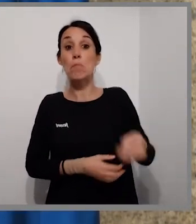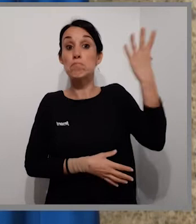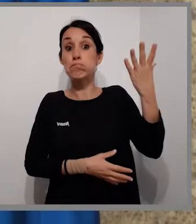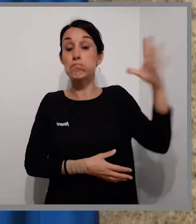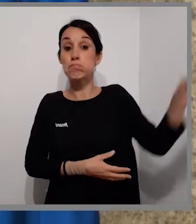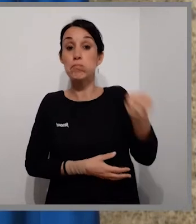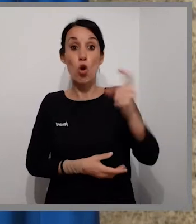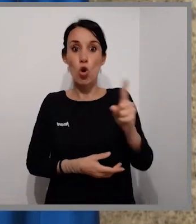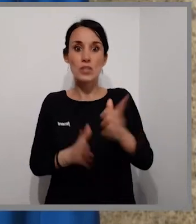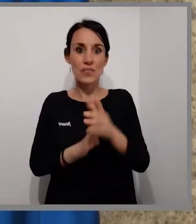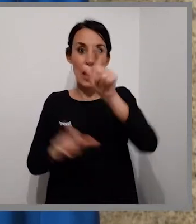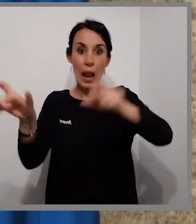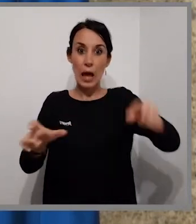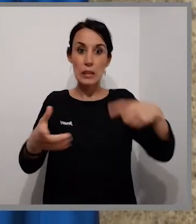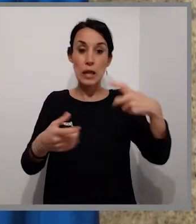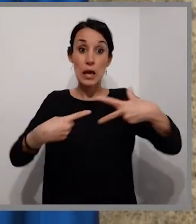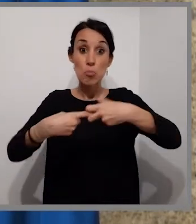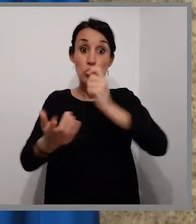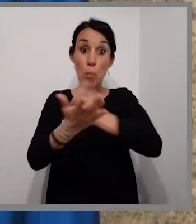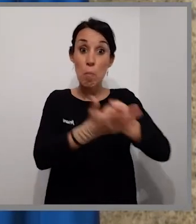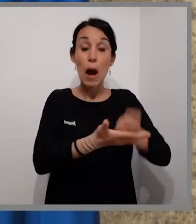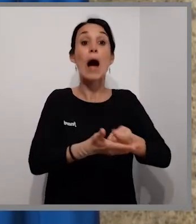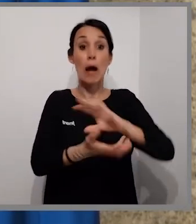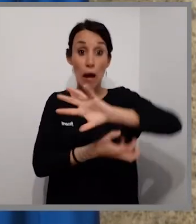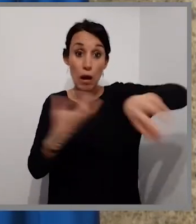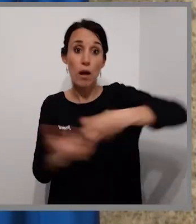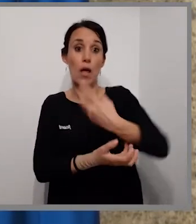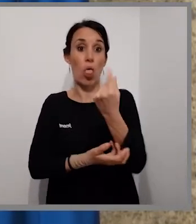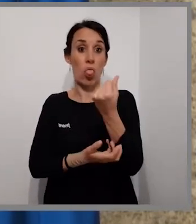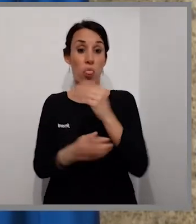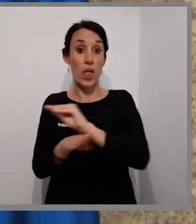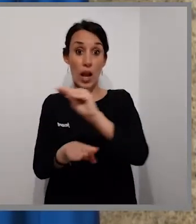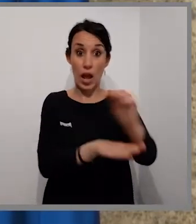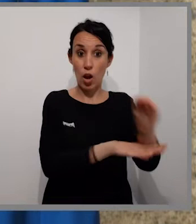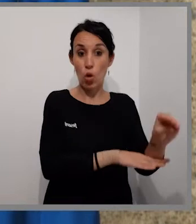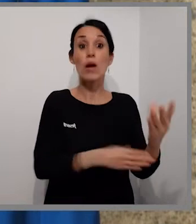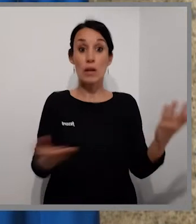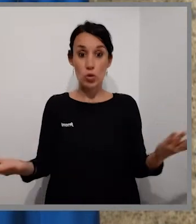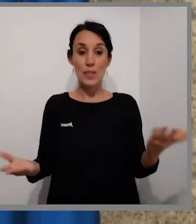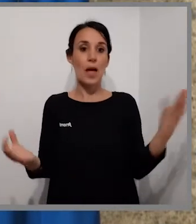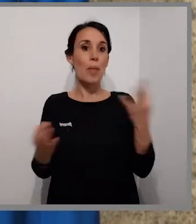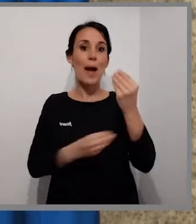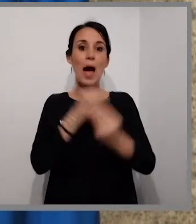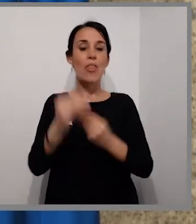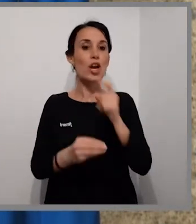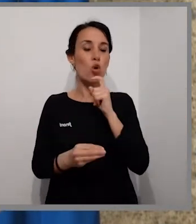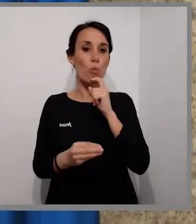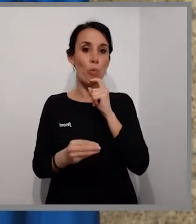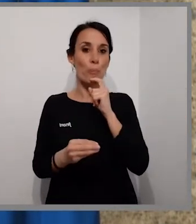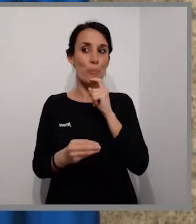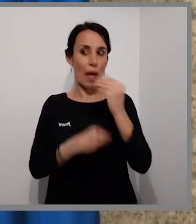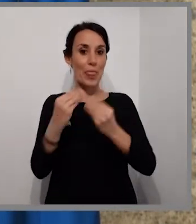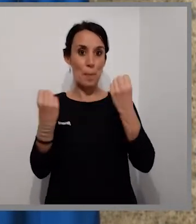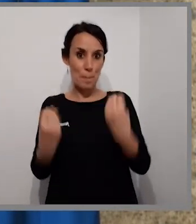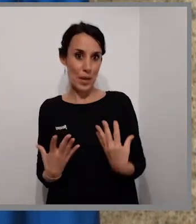son los contribuyentes los que hacen posible que los que tenemos la responsabilidad de gobernar podamos asignar recursos. Y hay que hacerlo desde el